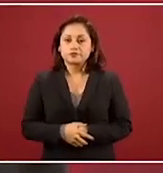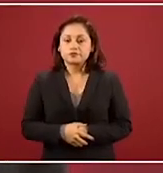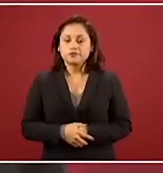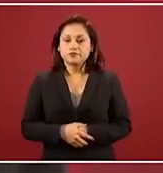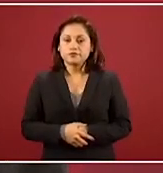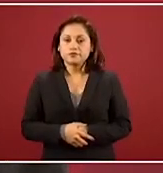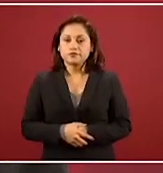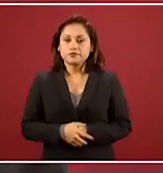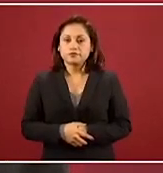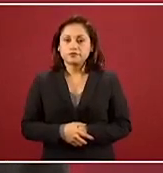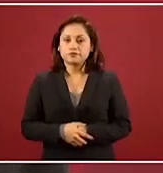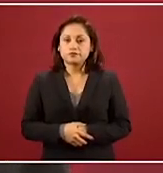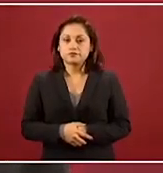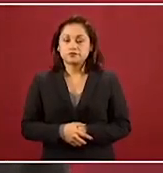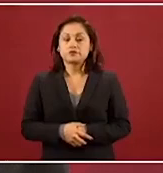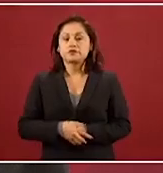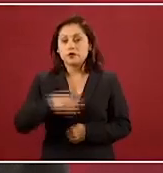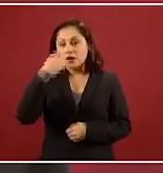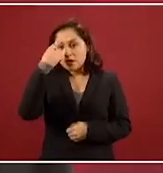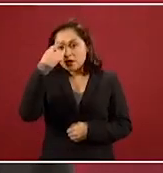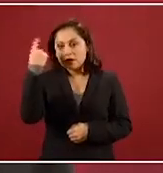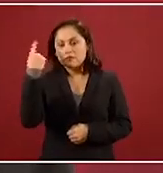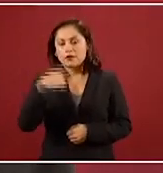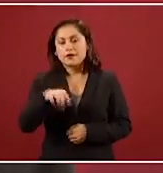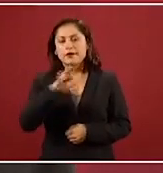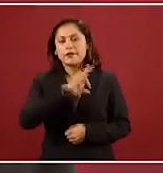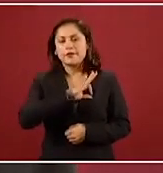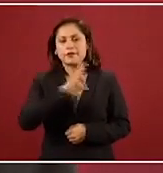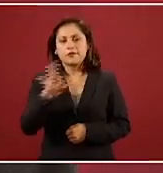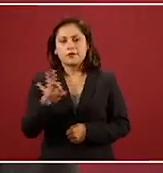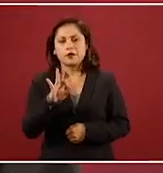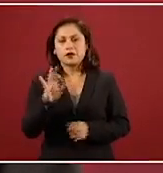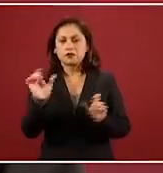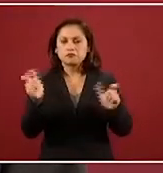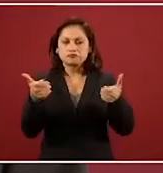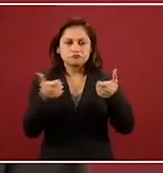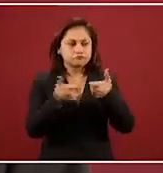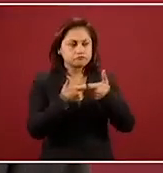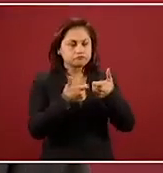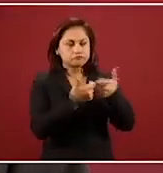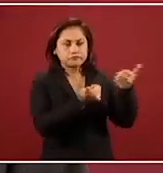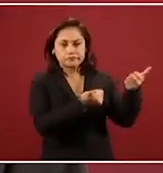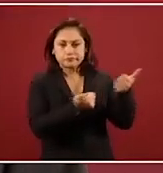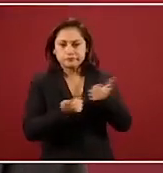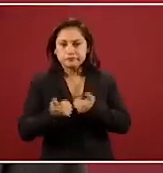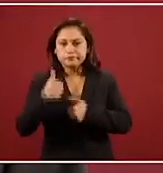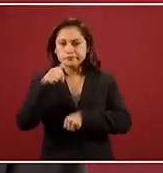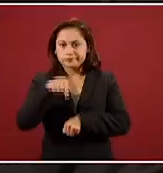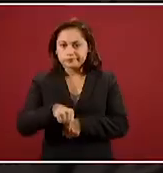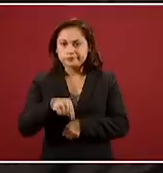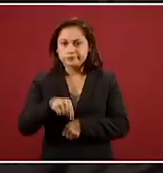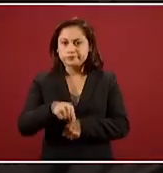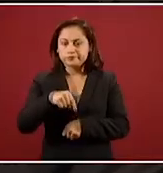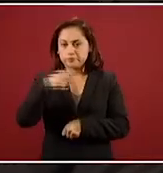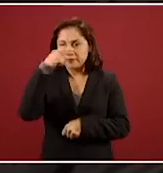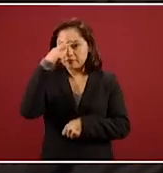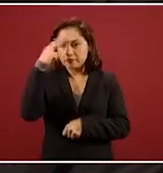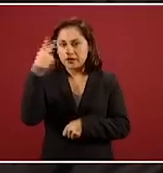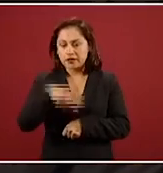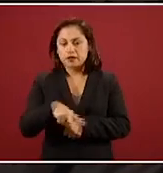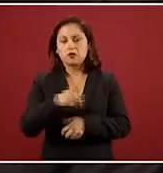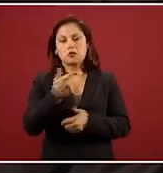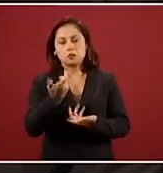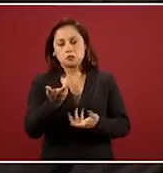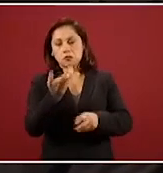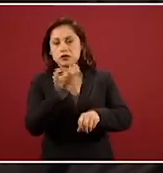para atraer inversiones, en el caso de México, no solo de Estados Unidos, sino